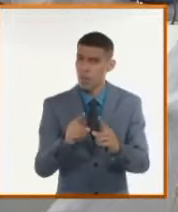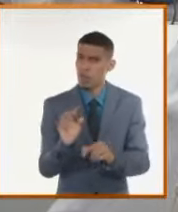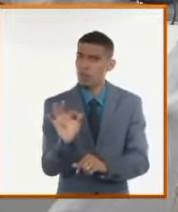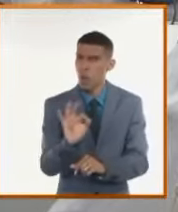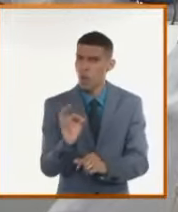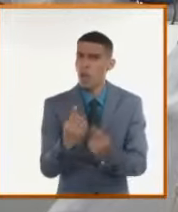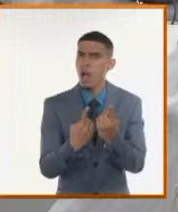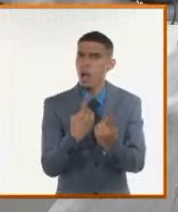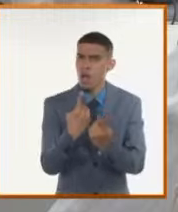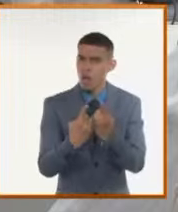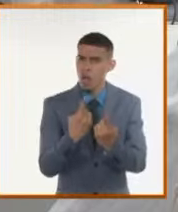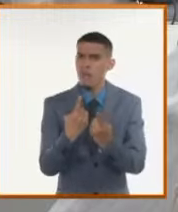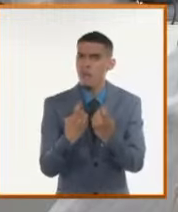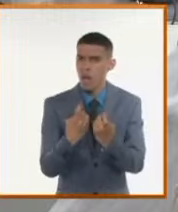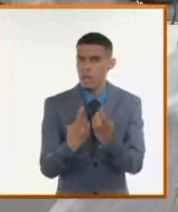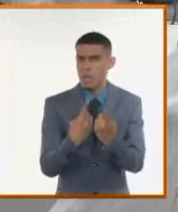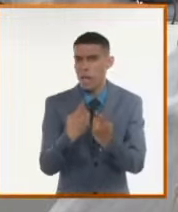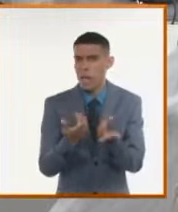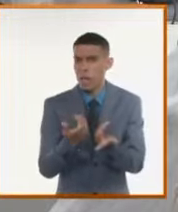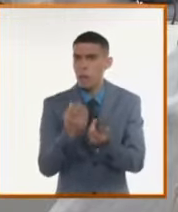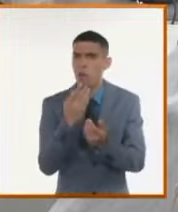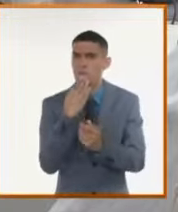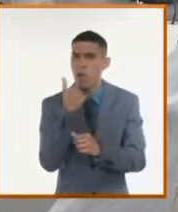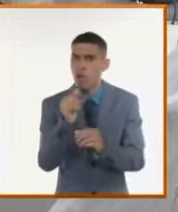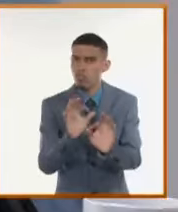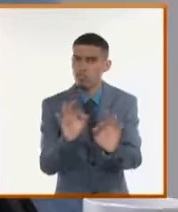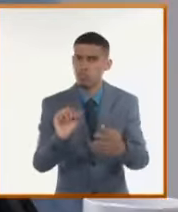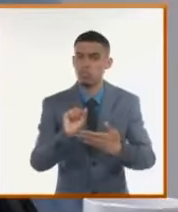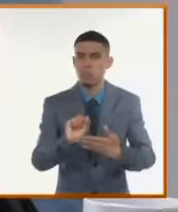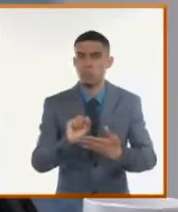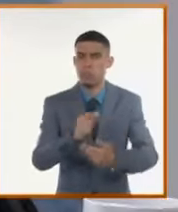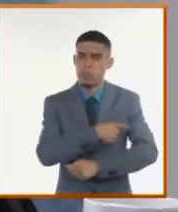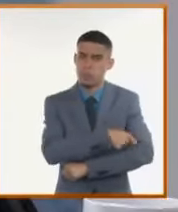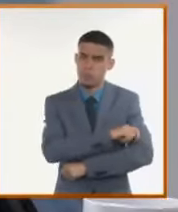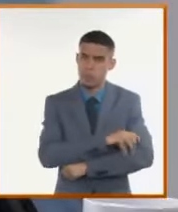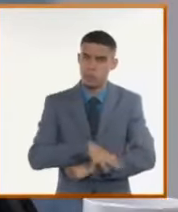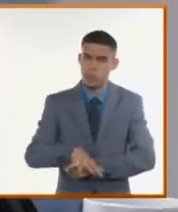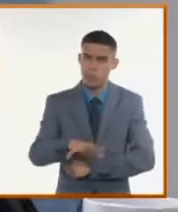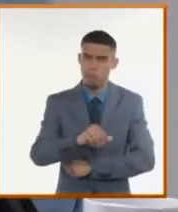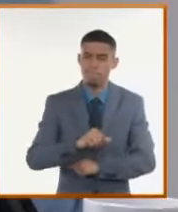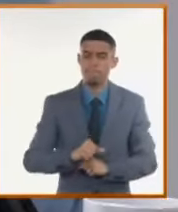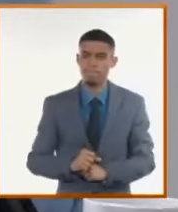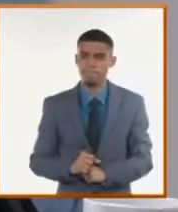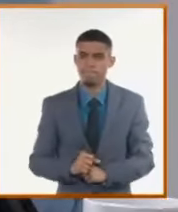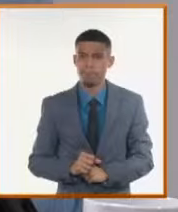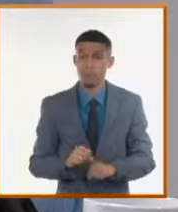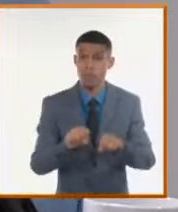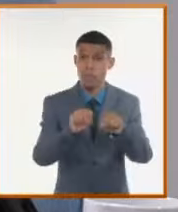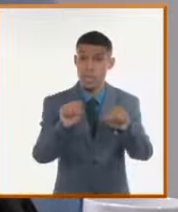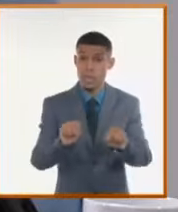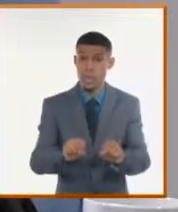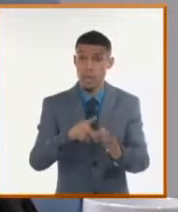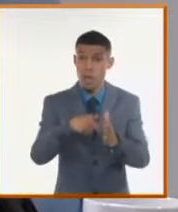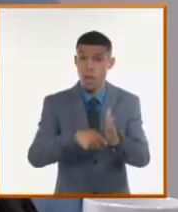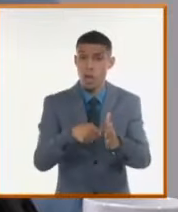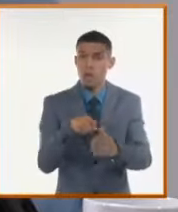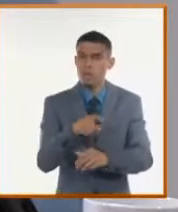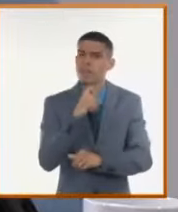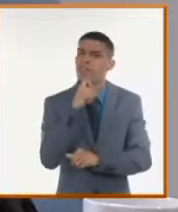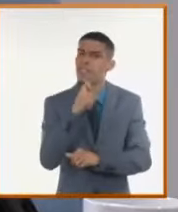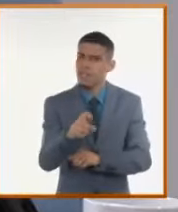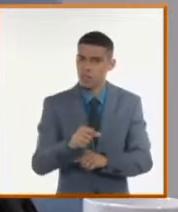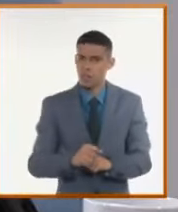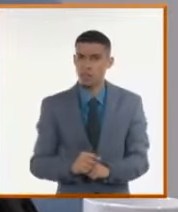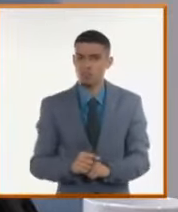sobre cuánto más se puede hacer por brindarle un mejor servicio al pueblo Cómo no eh realmente el sistema ferroviario es un sistema complejo